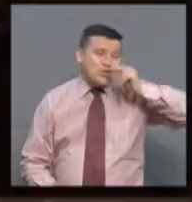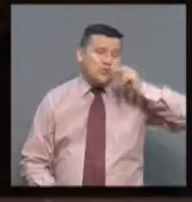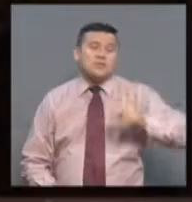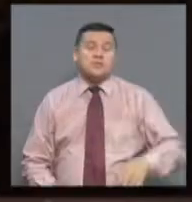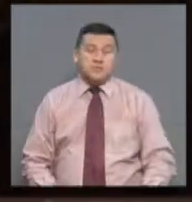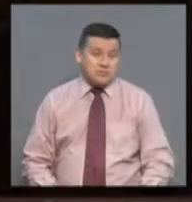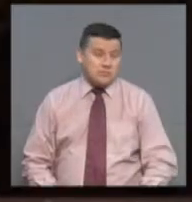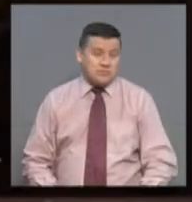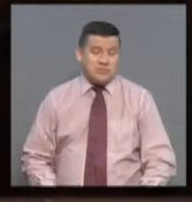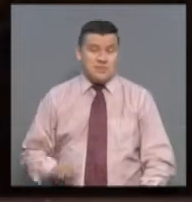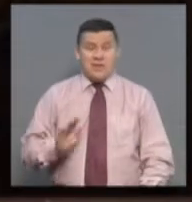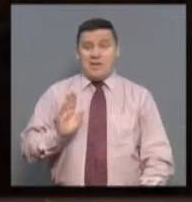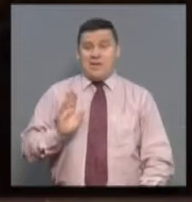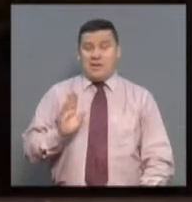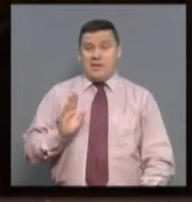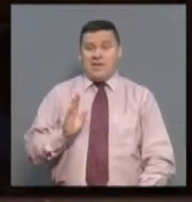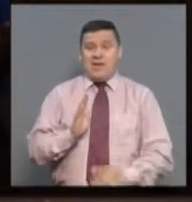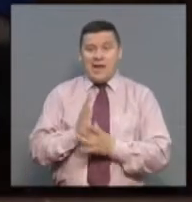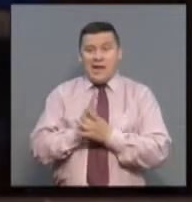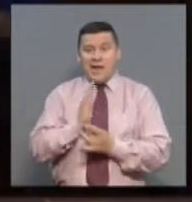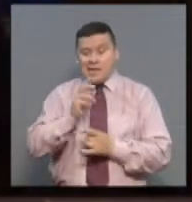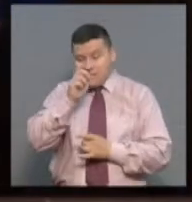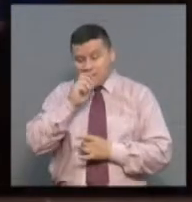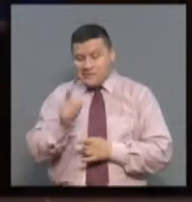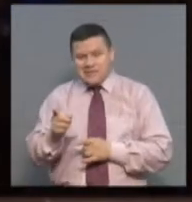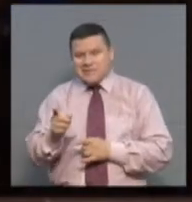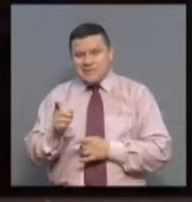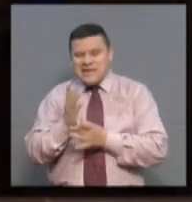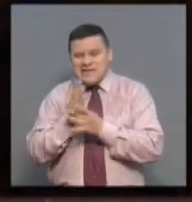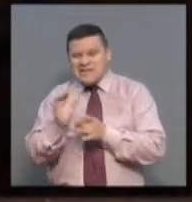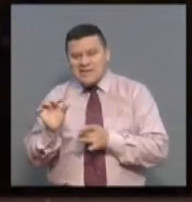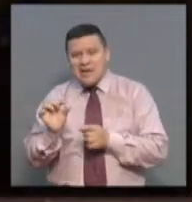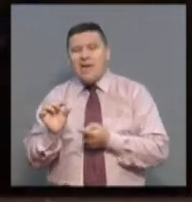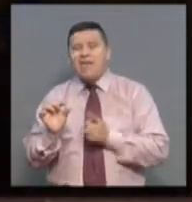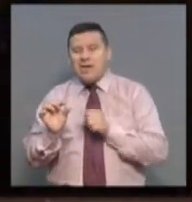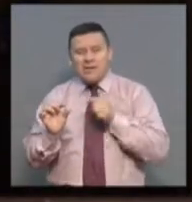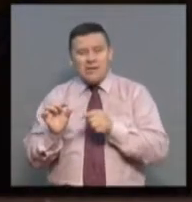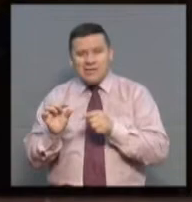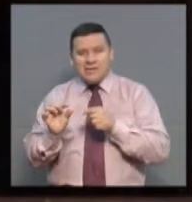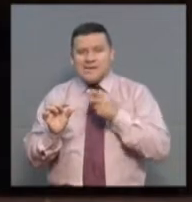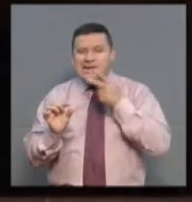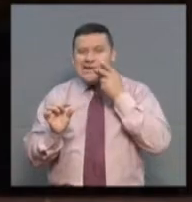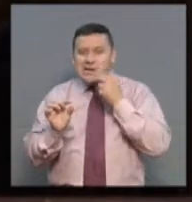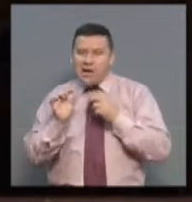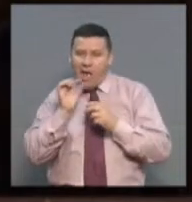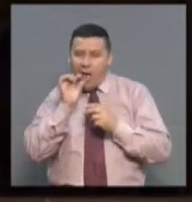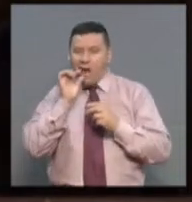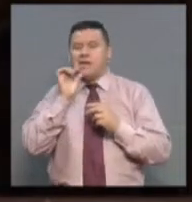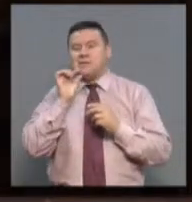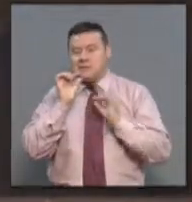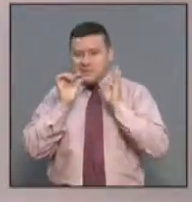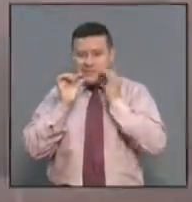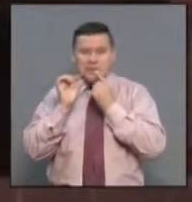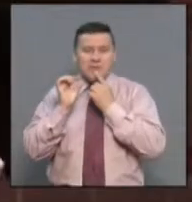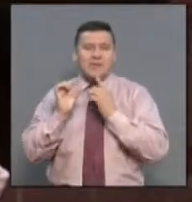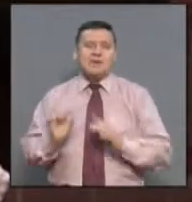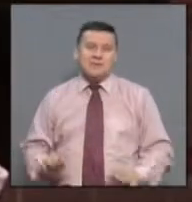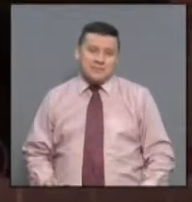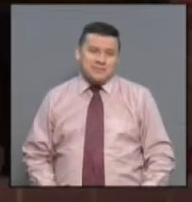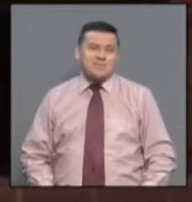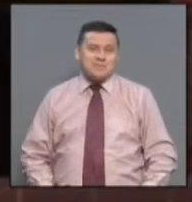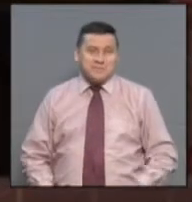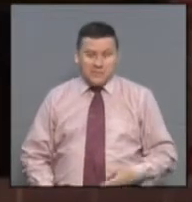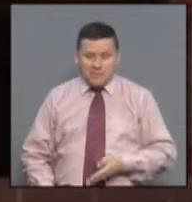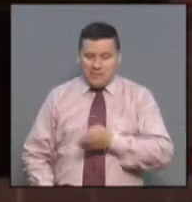No solamente pues es como la grasita del cerdo, sino que adicional a eso tiene la carnita que lo hace como más gustoso.